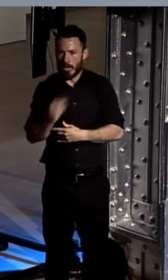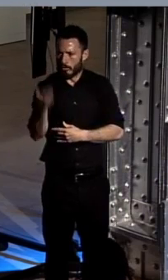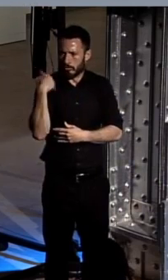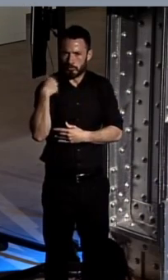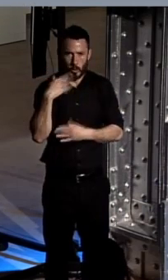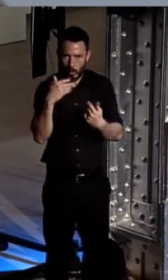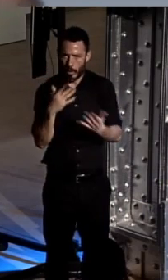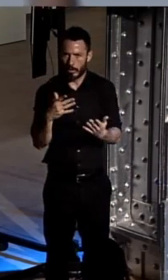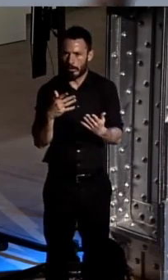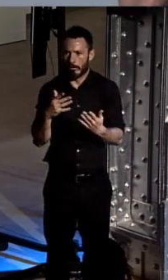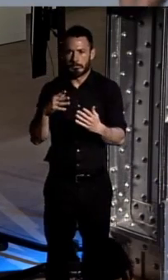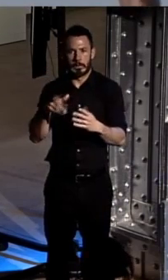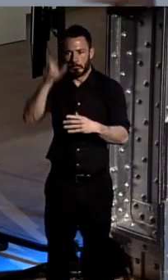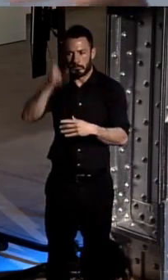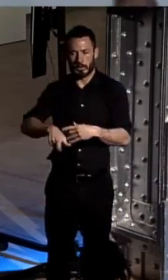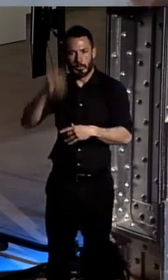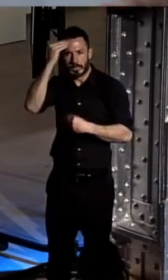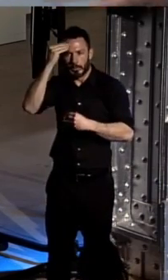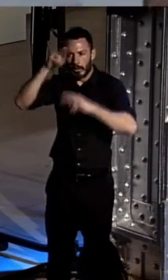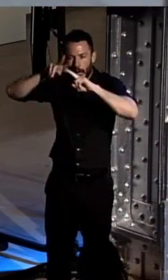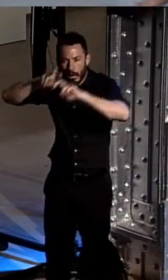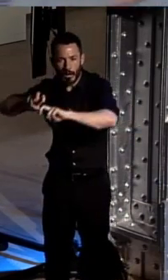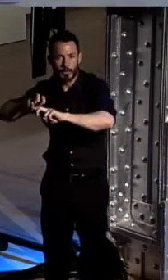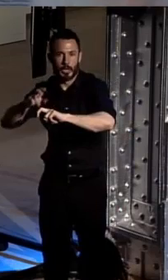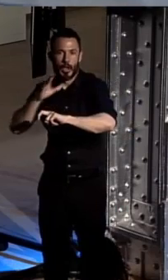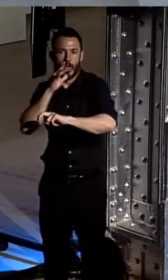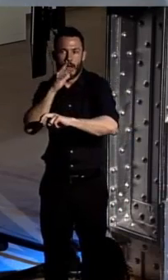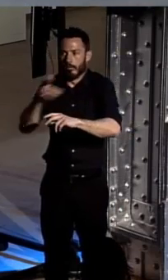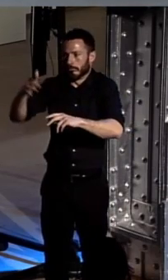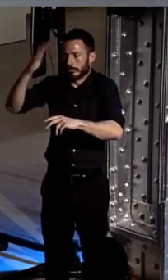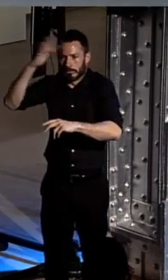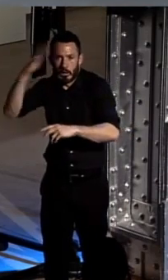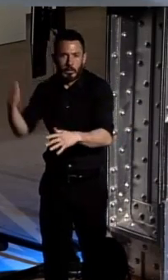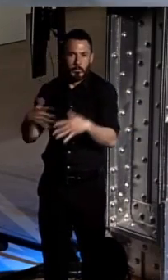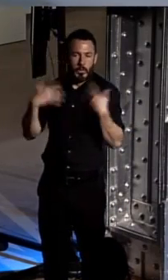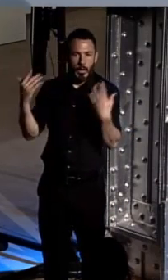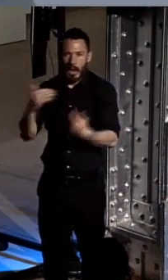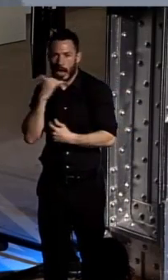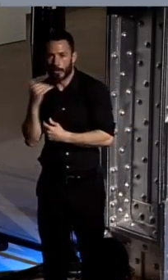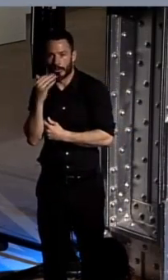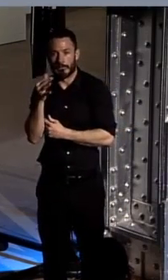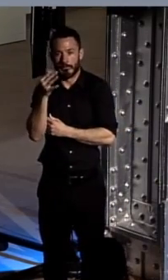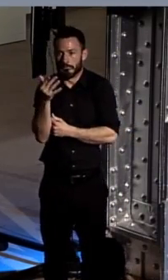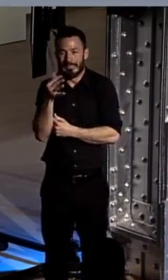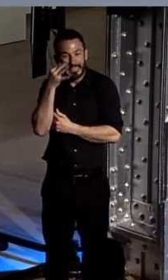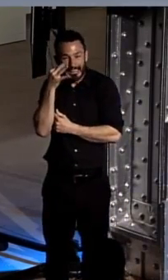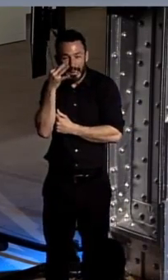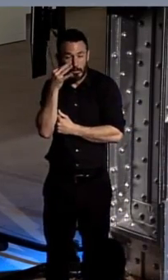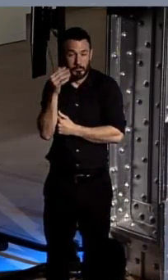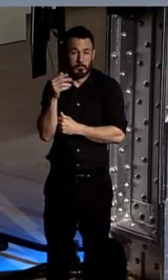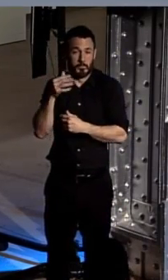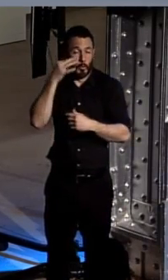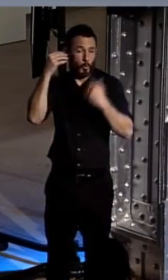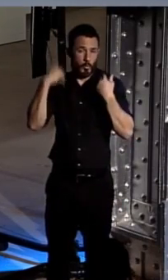adentrarnos adentro del pensamiento de otro y leer cosas. Leer pensamientos, leer sueños, leer emociones. Pero obviamente la humanidad hizo esto siempre. Si nosotros